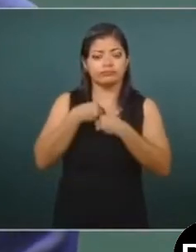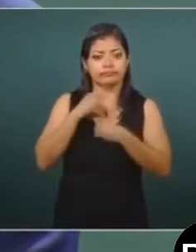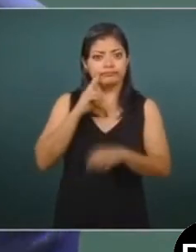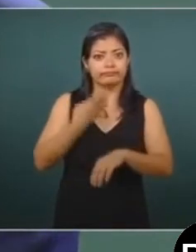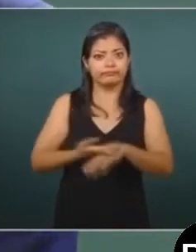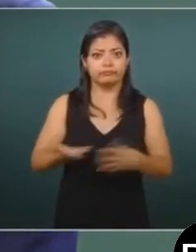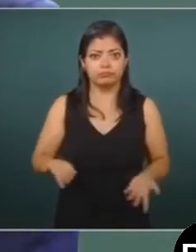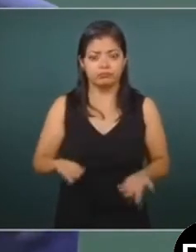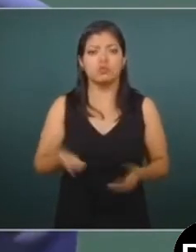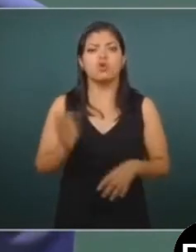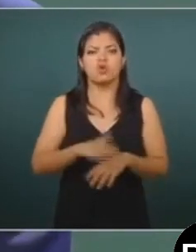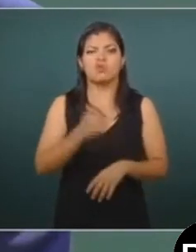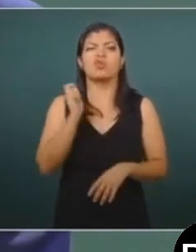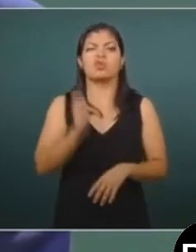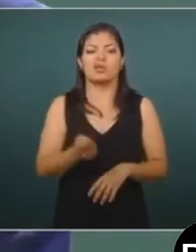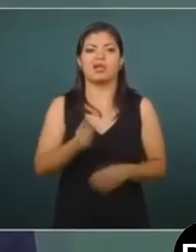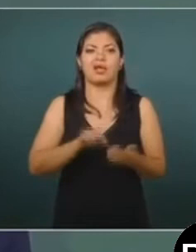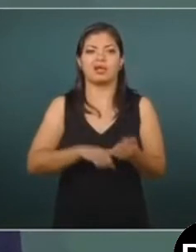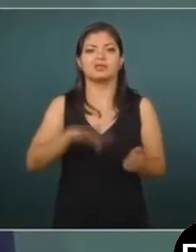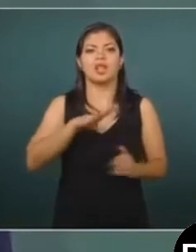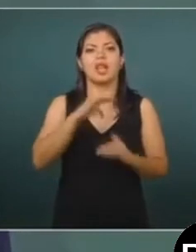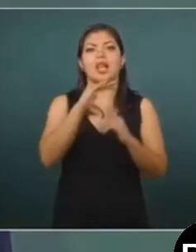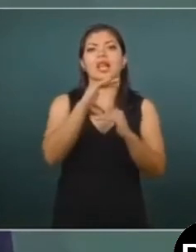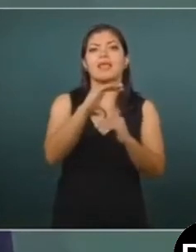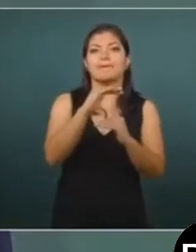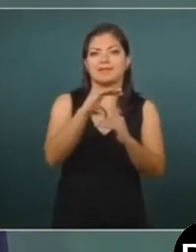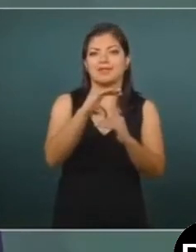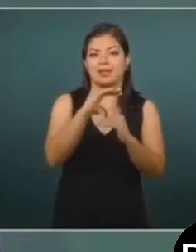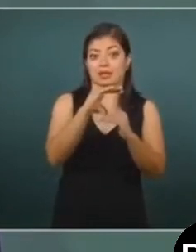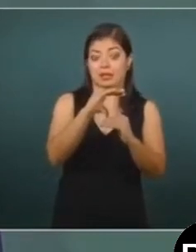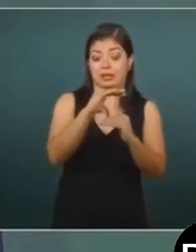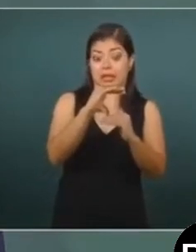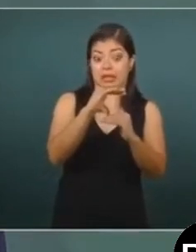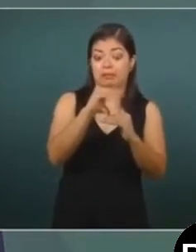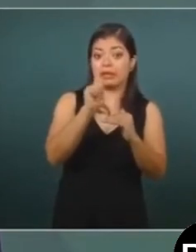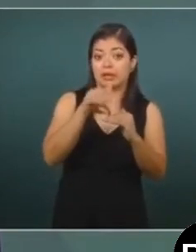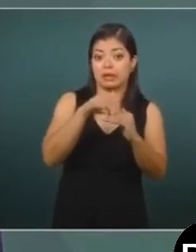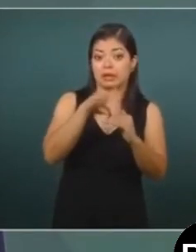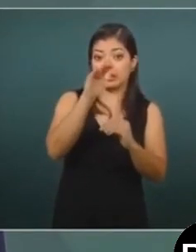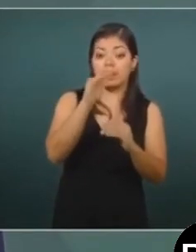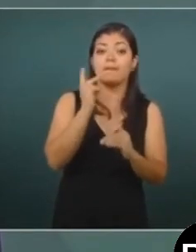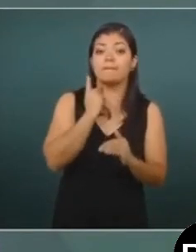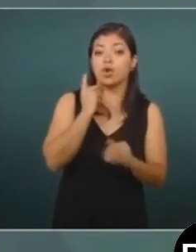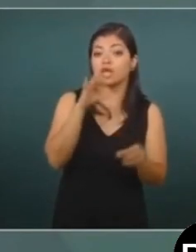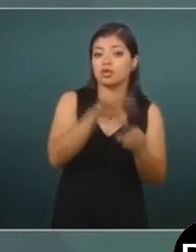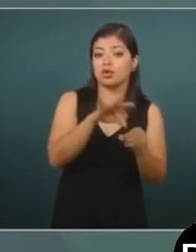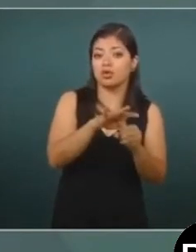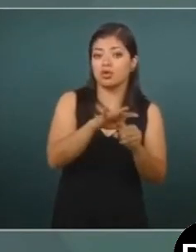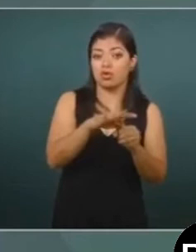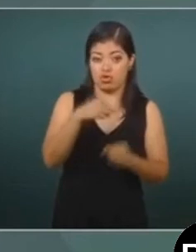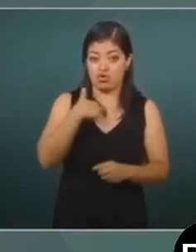porque sí están en el límite de lo político electoral y no quiero